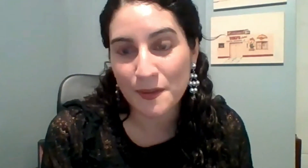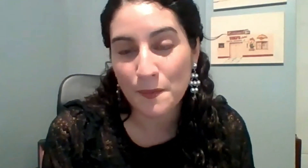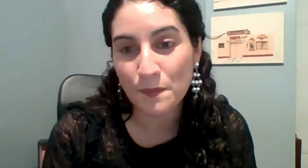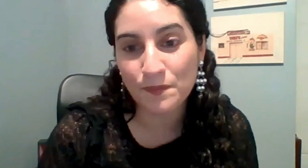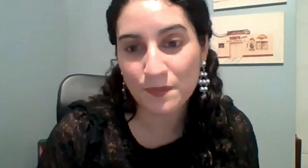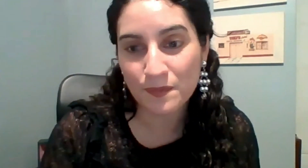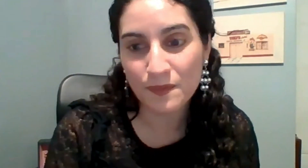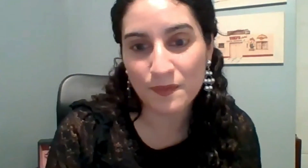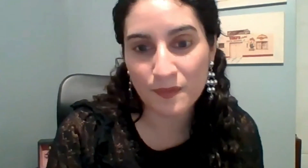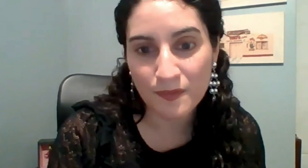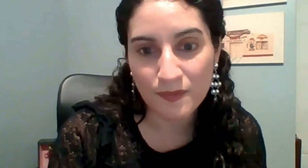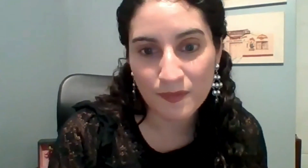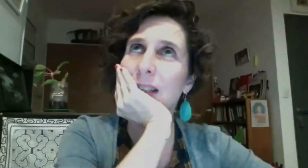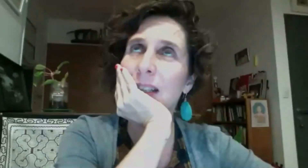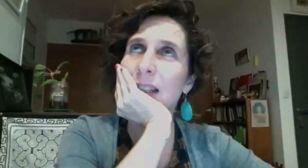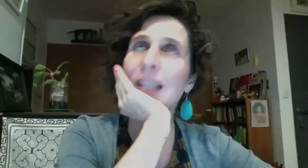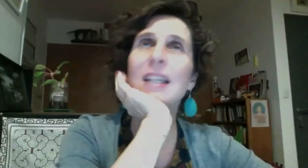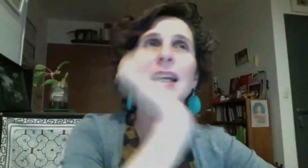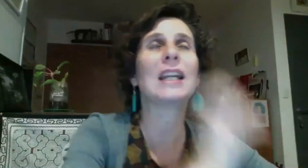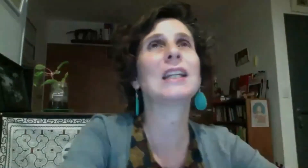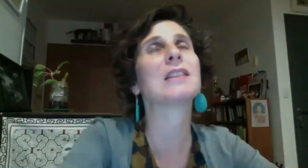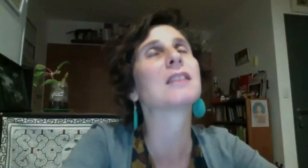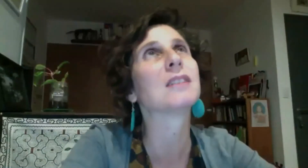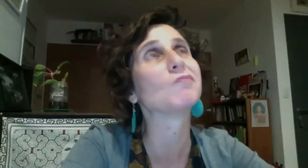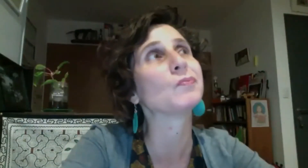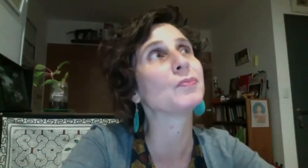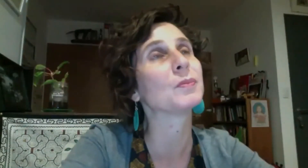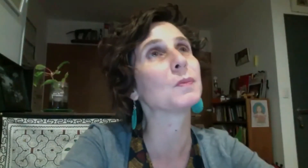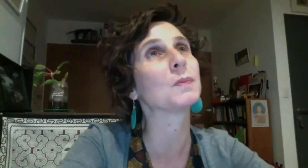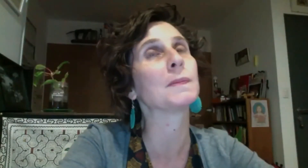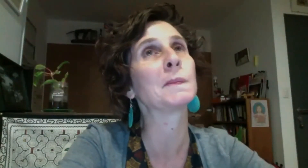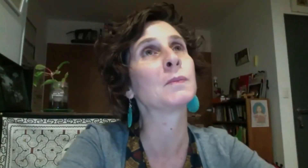generales? Bueno, en líneas generales,